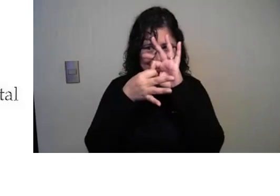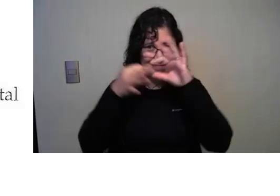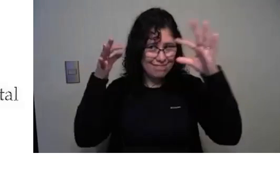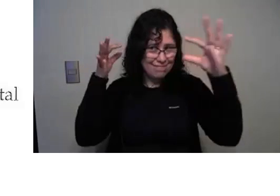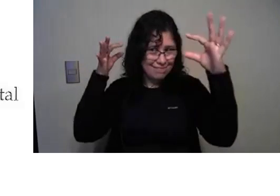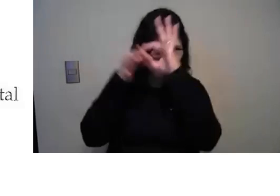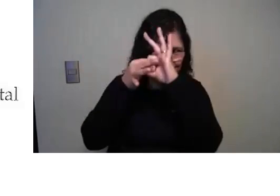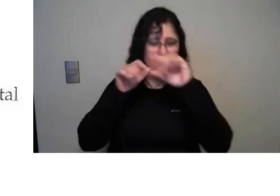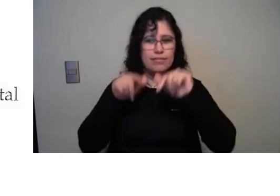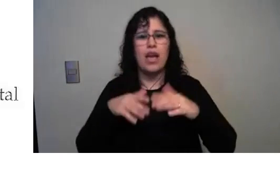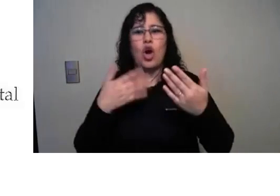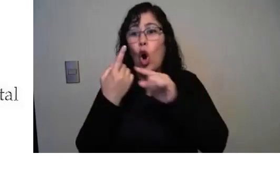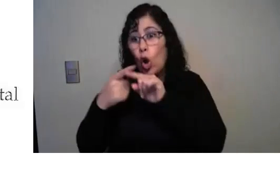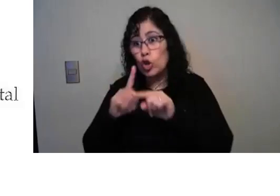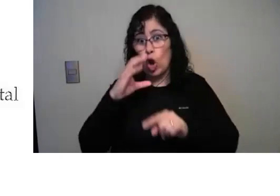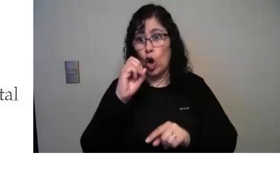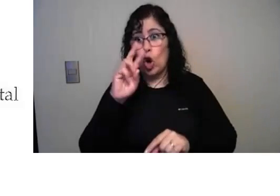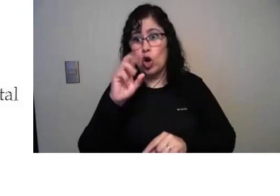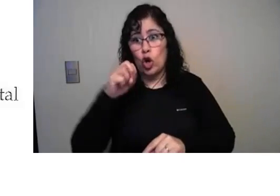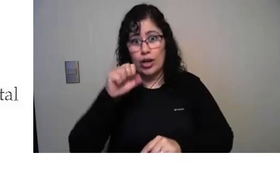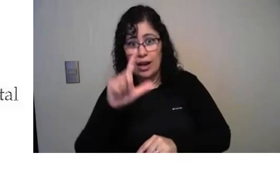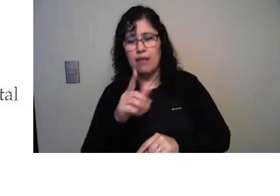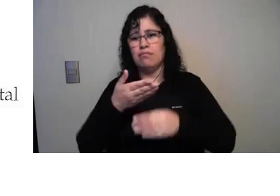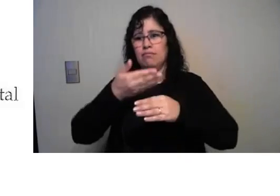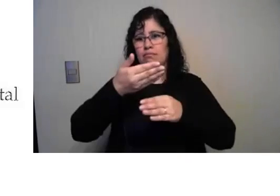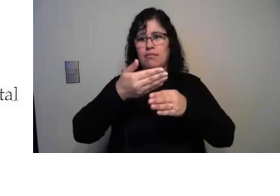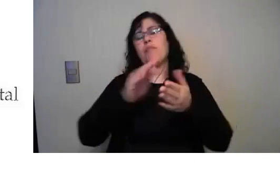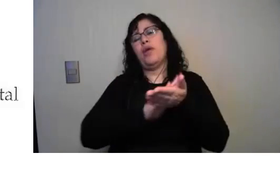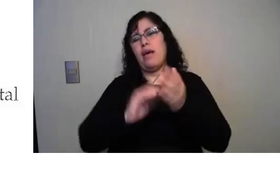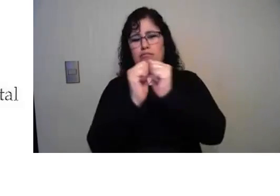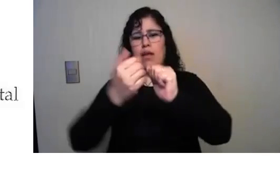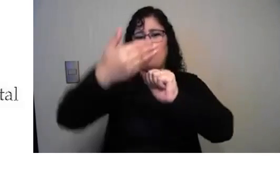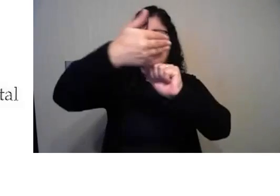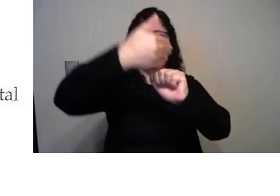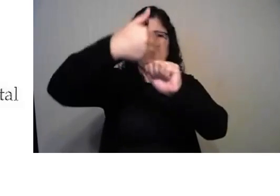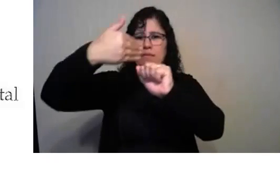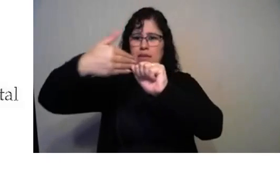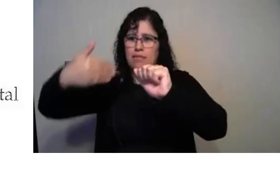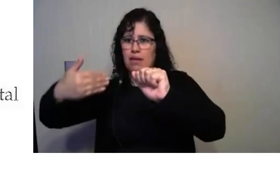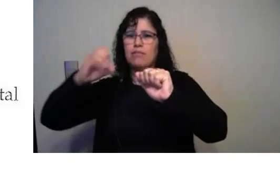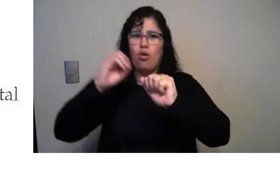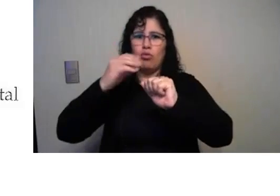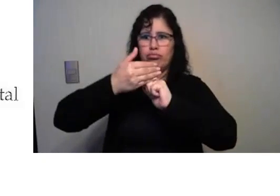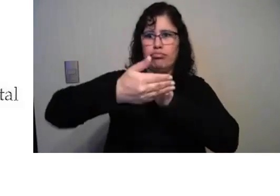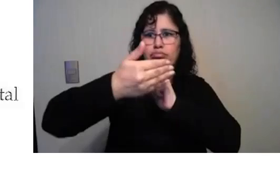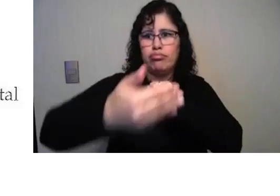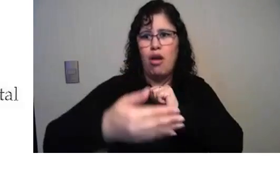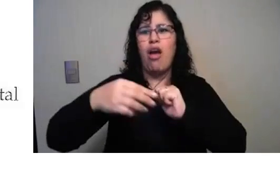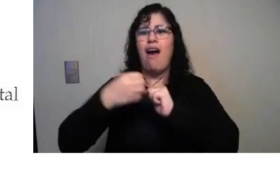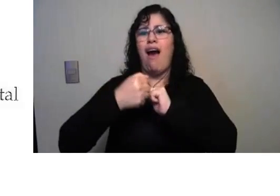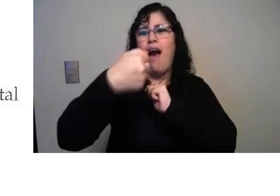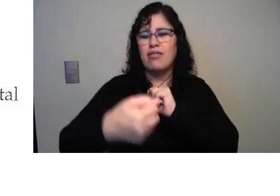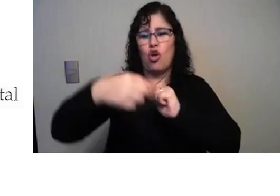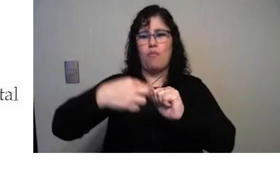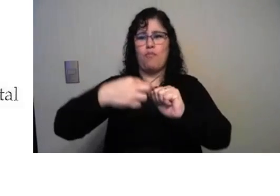cortes coronales, ¿ya? Y en este caso van a dejar una estructura anterior y otra estructura posterior. Sagital me